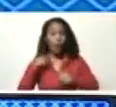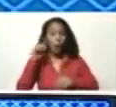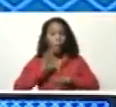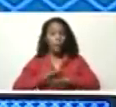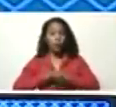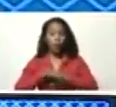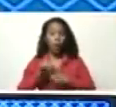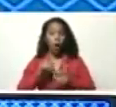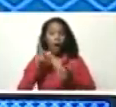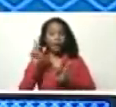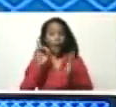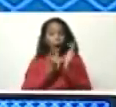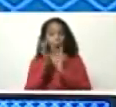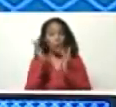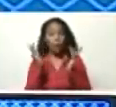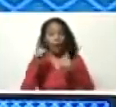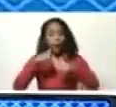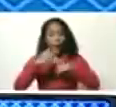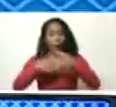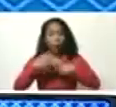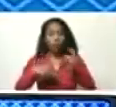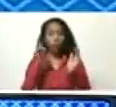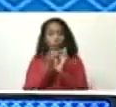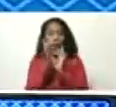abril, de la revolución de abril,